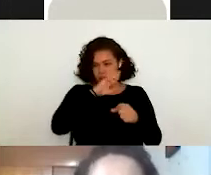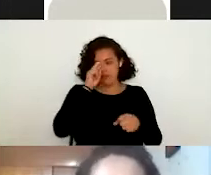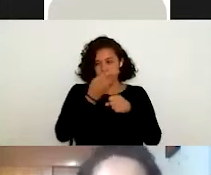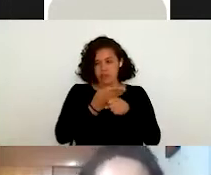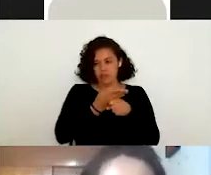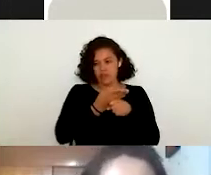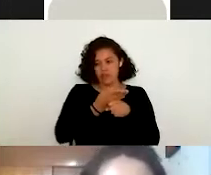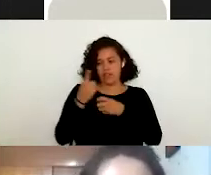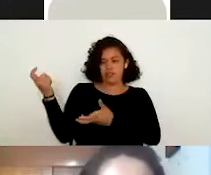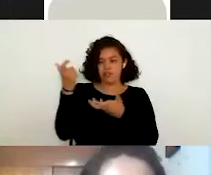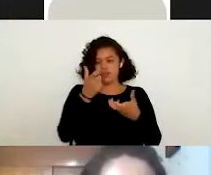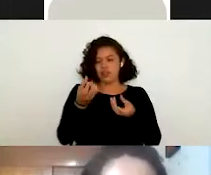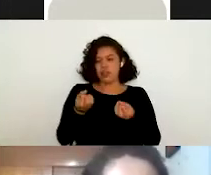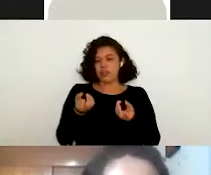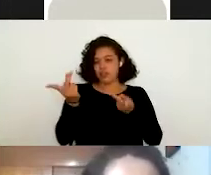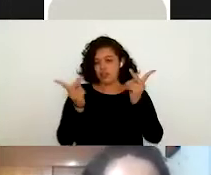y recursos?